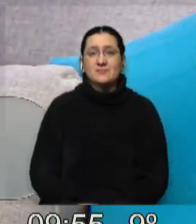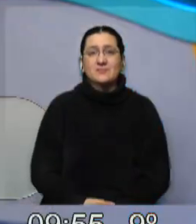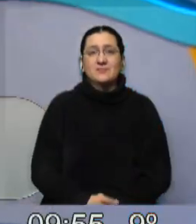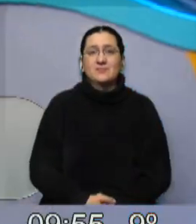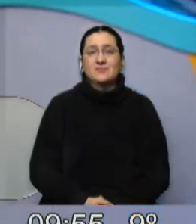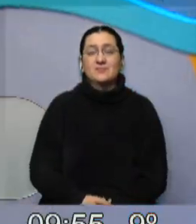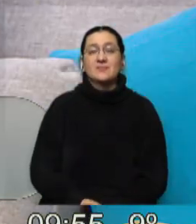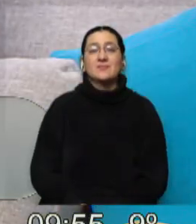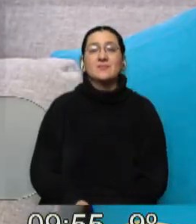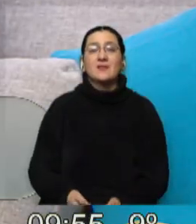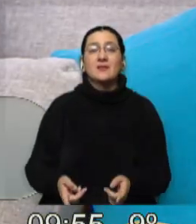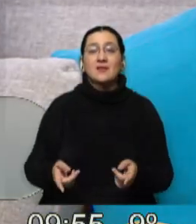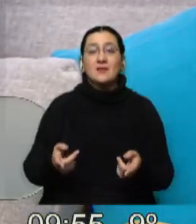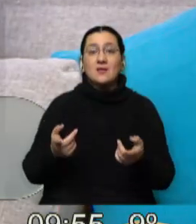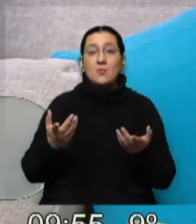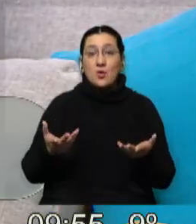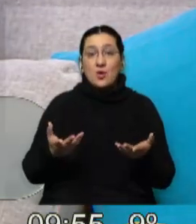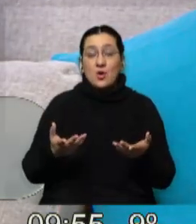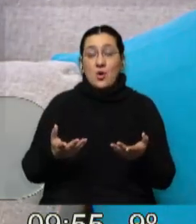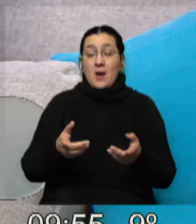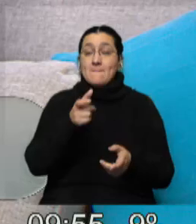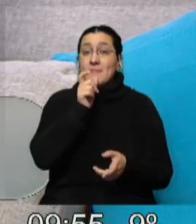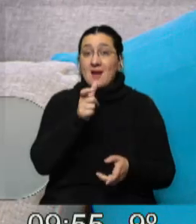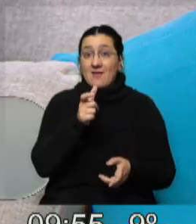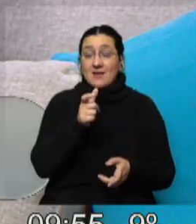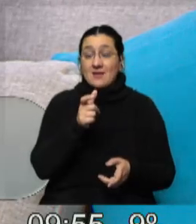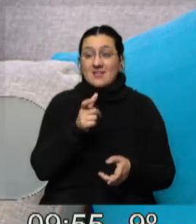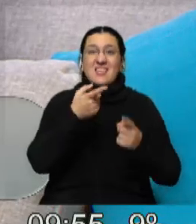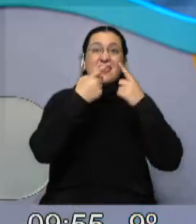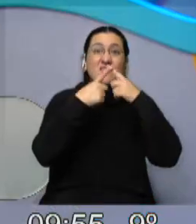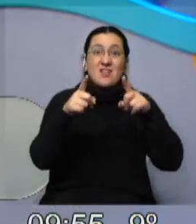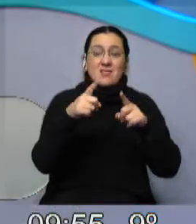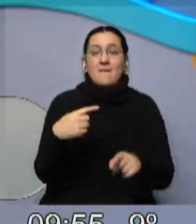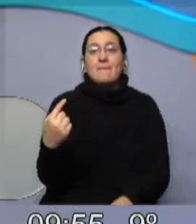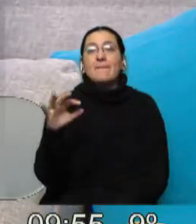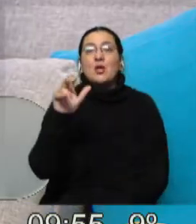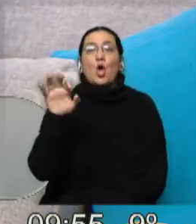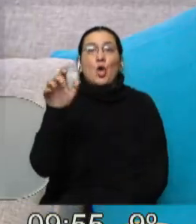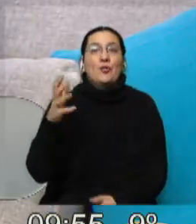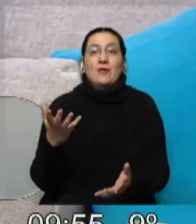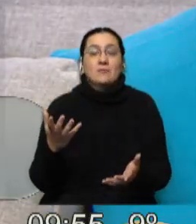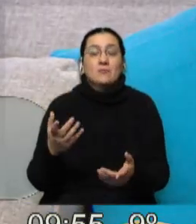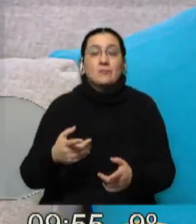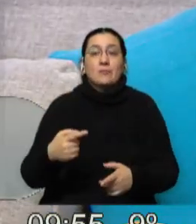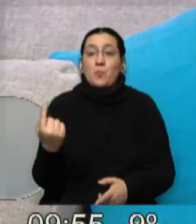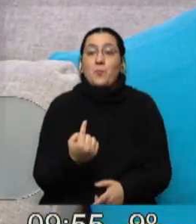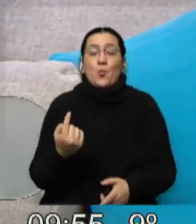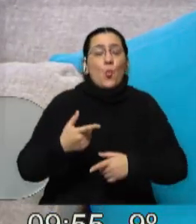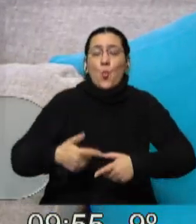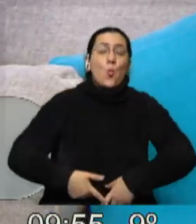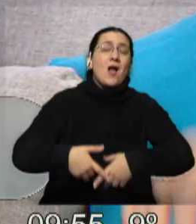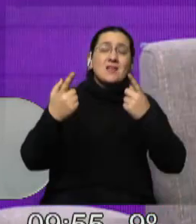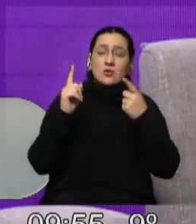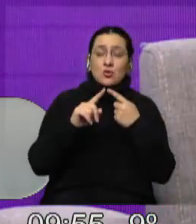palabra extraña. Ahí va, una palabra X que salga de lo que puede ser... Microondas. Cualquier cosa que se te ocurra que esté